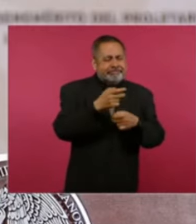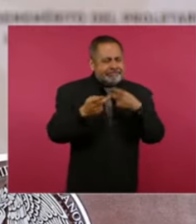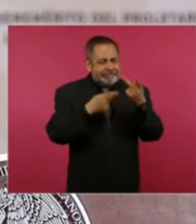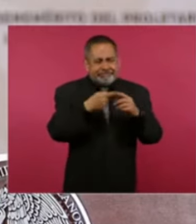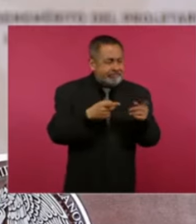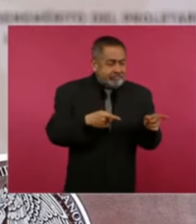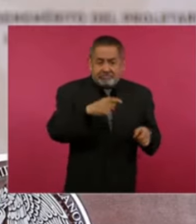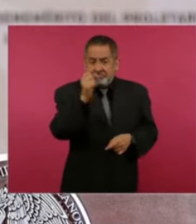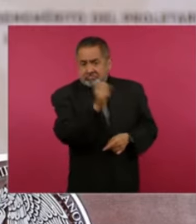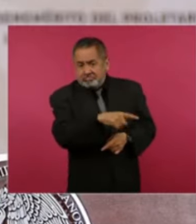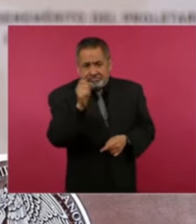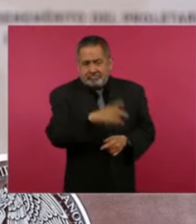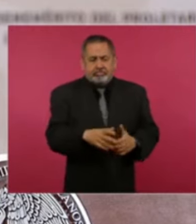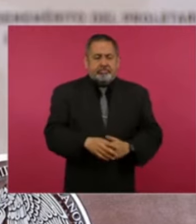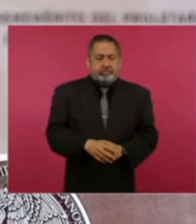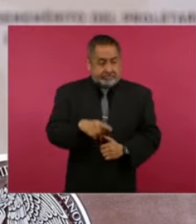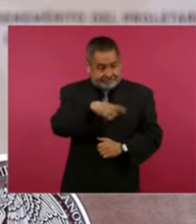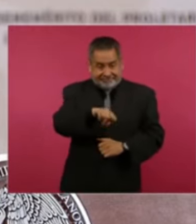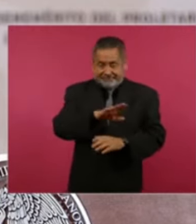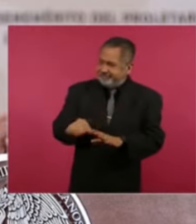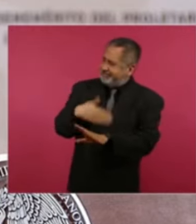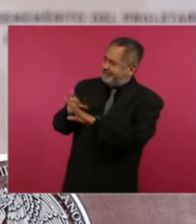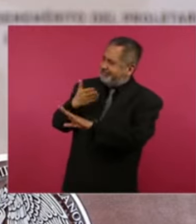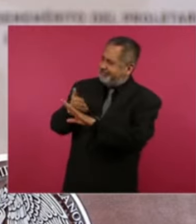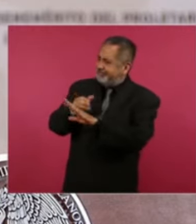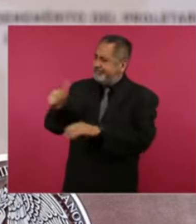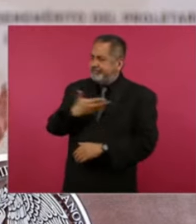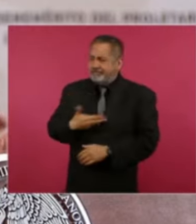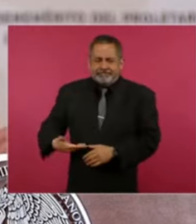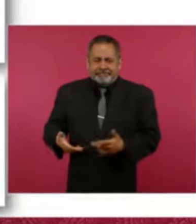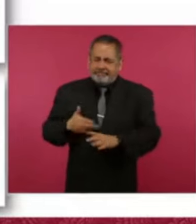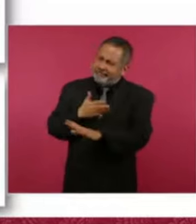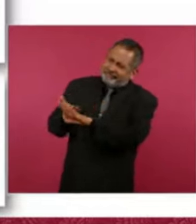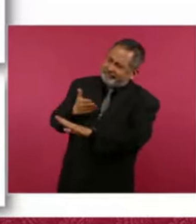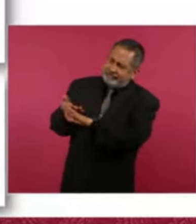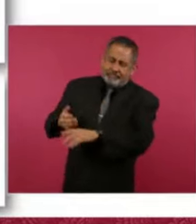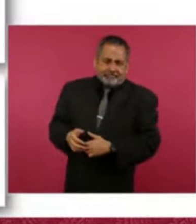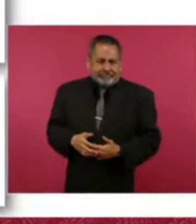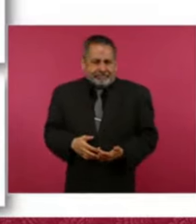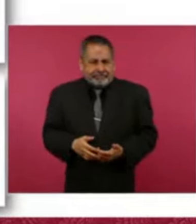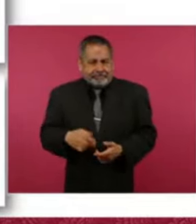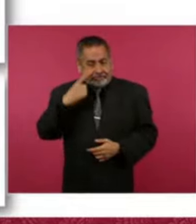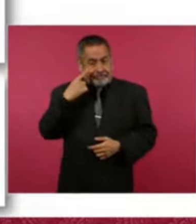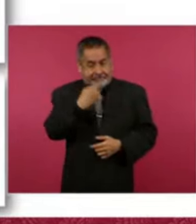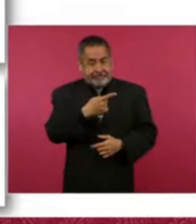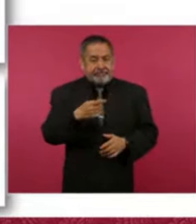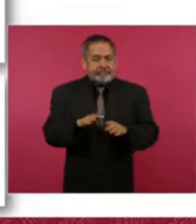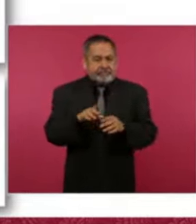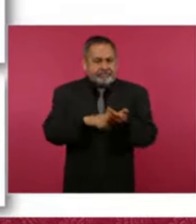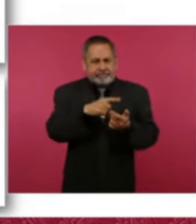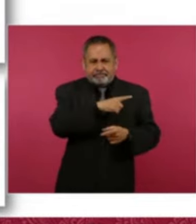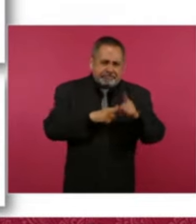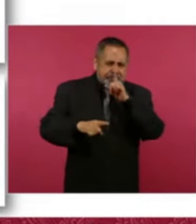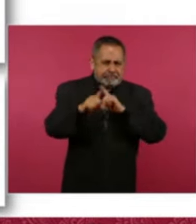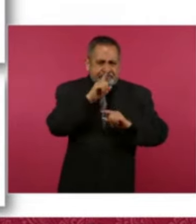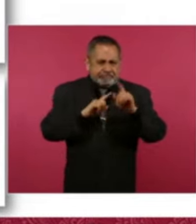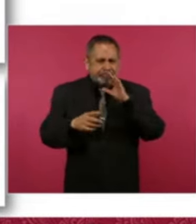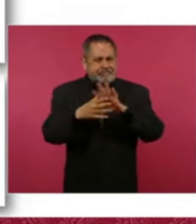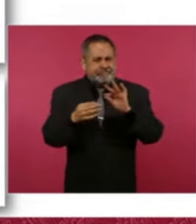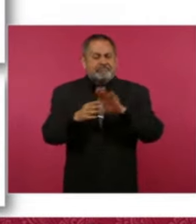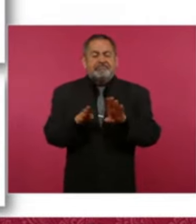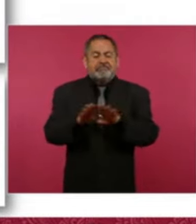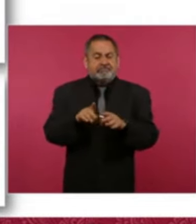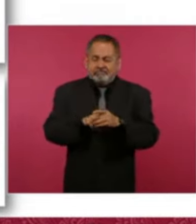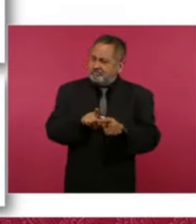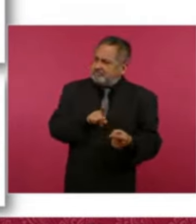de datos personales y atacaron al presidente de la República. Hay que decir, muchas de esas aseveraciones fueron mentiras, ofensas